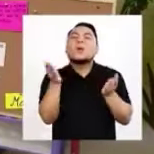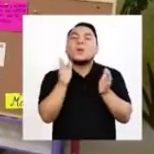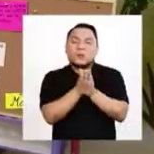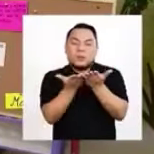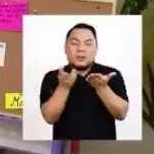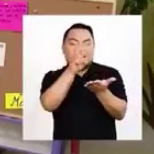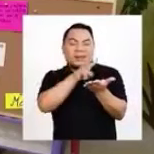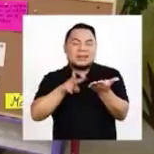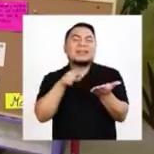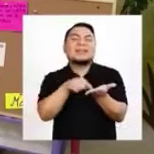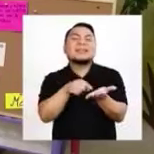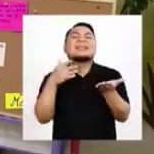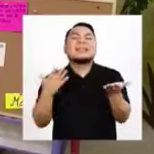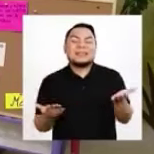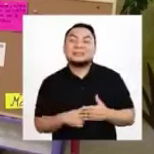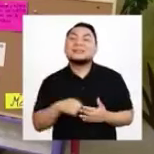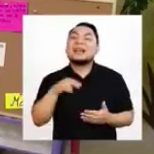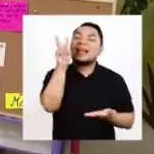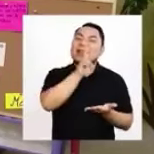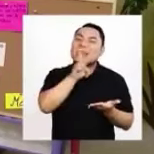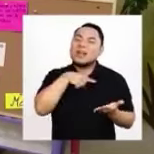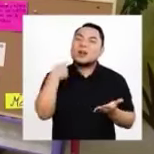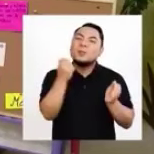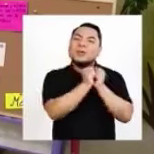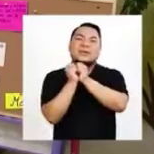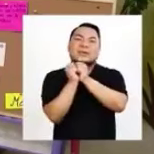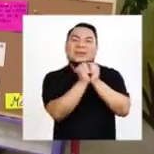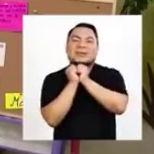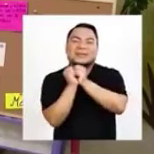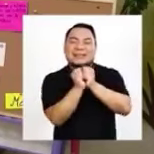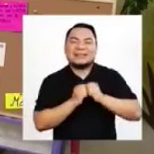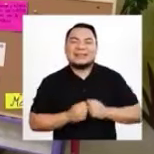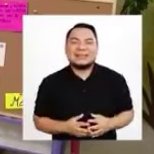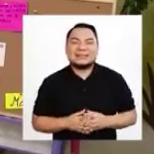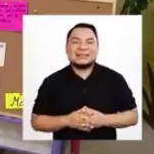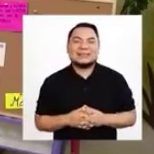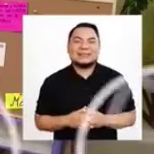cuando volvamos a abrir nuestro retablo de... ¡Leemos